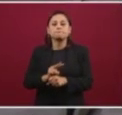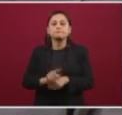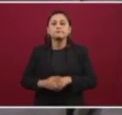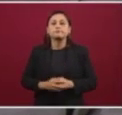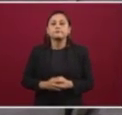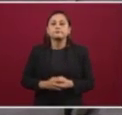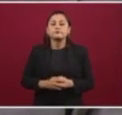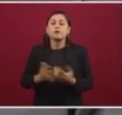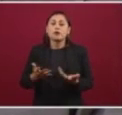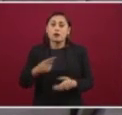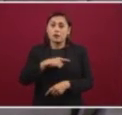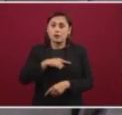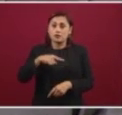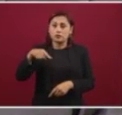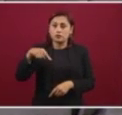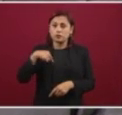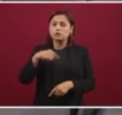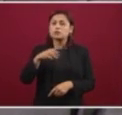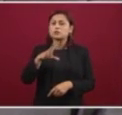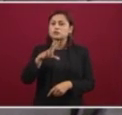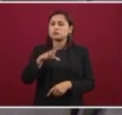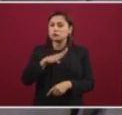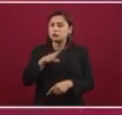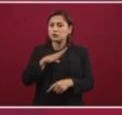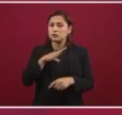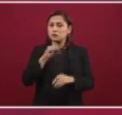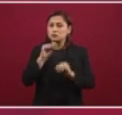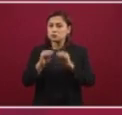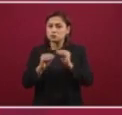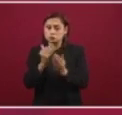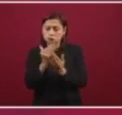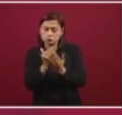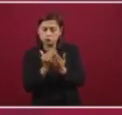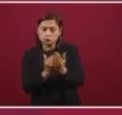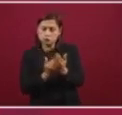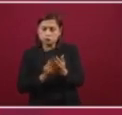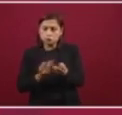un plan para enfrentar